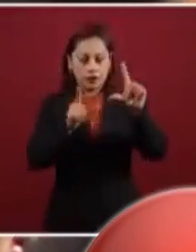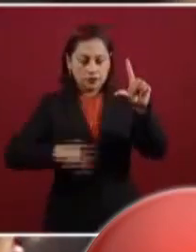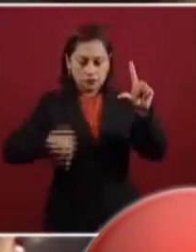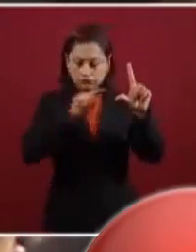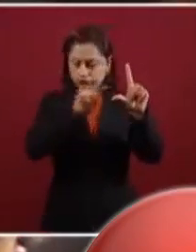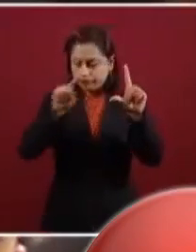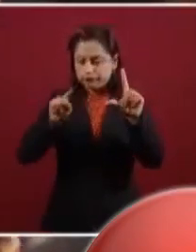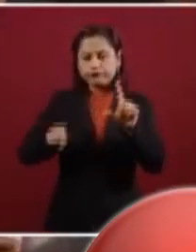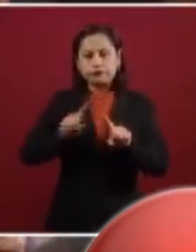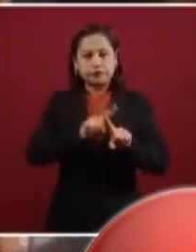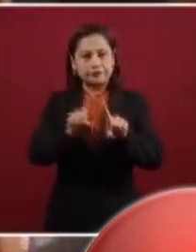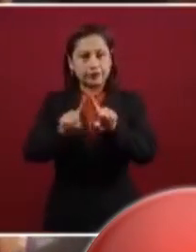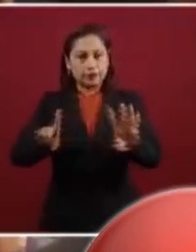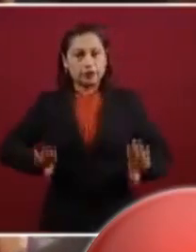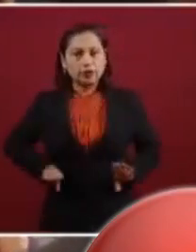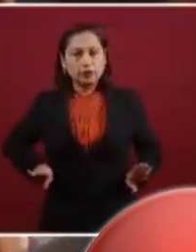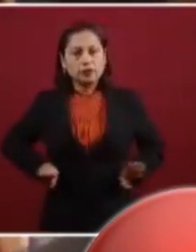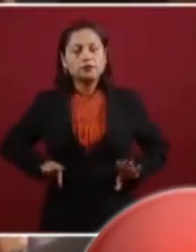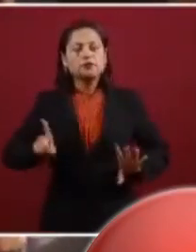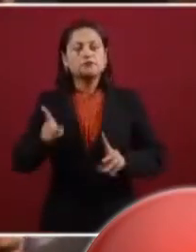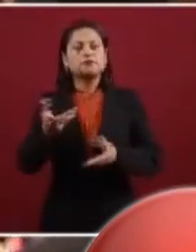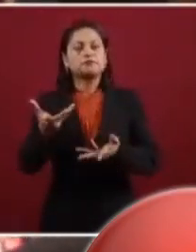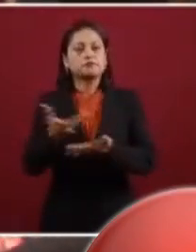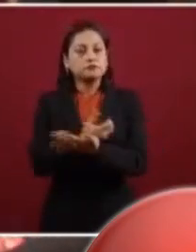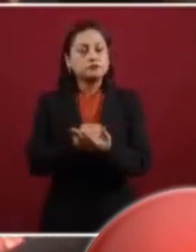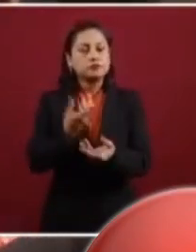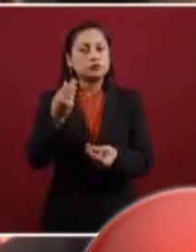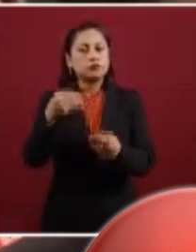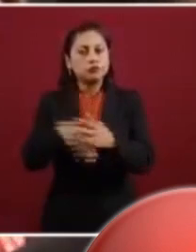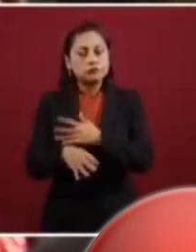Y por otro lado,